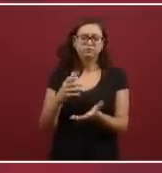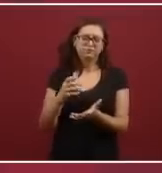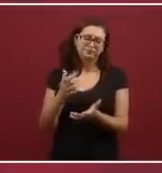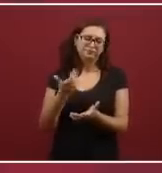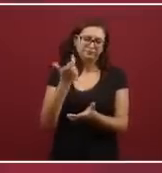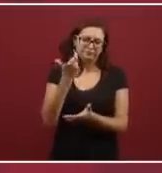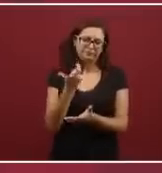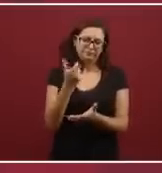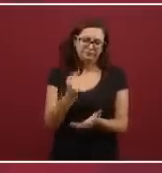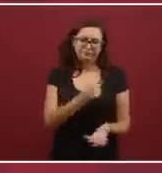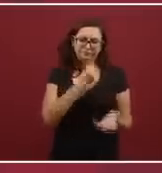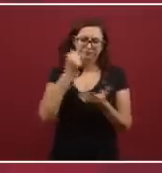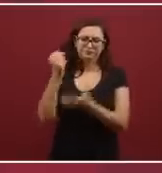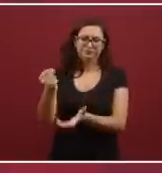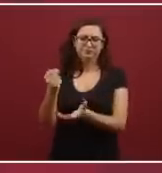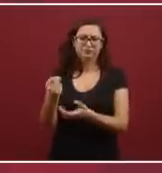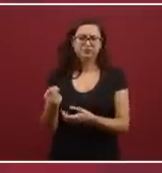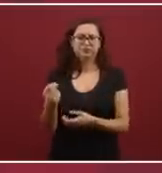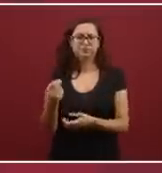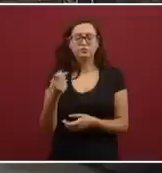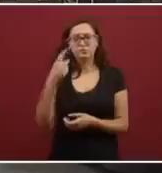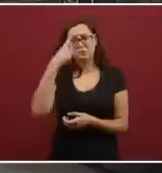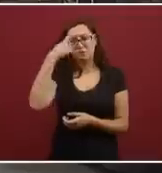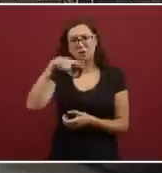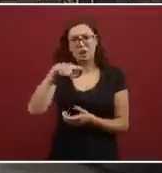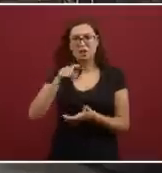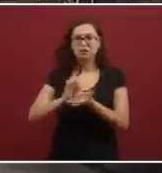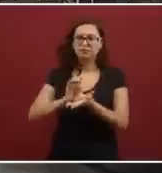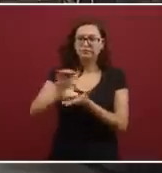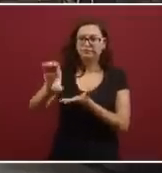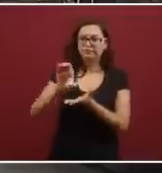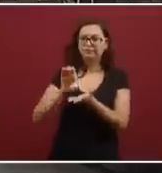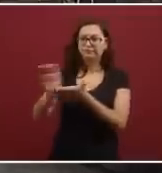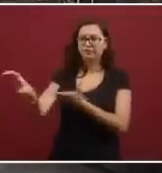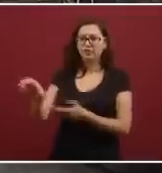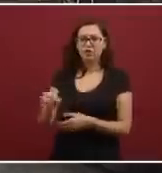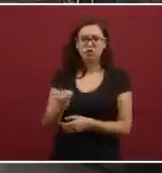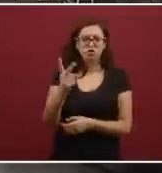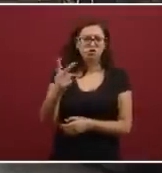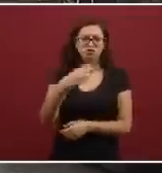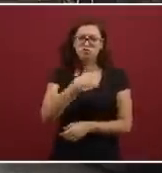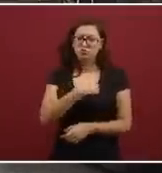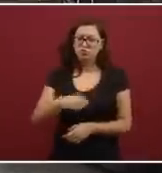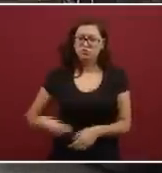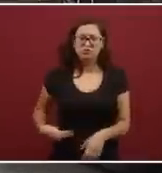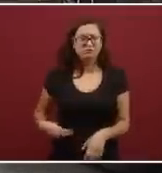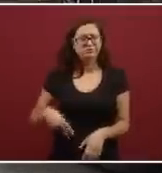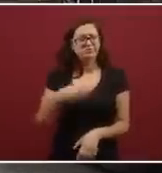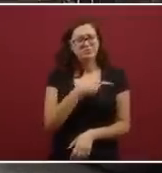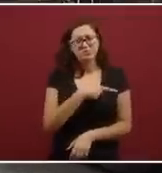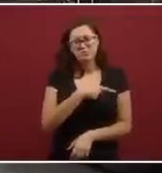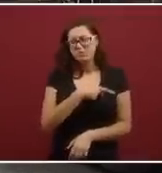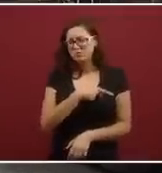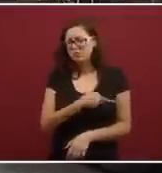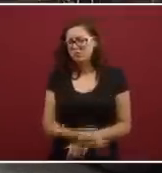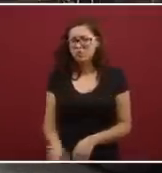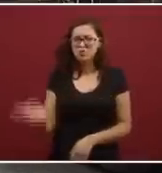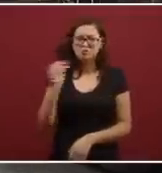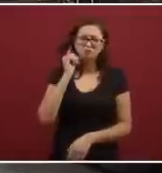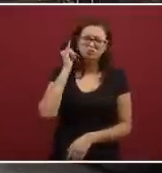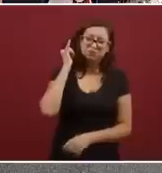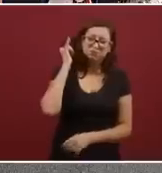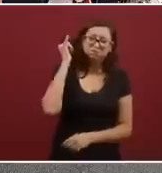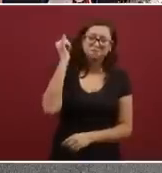económicos. Son dos municipios muy pobres, marginados en el